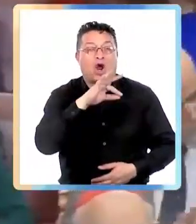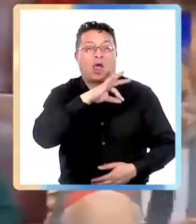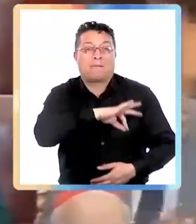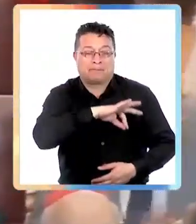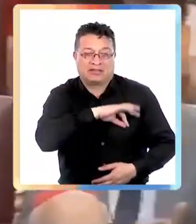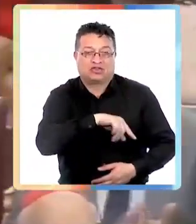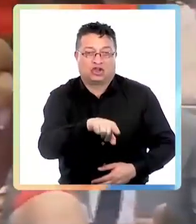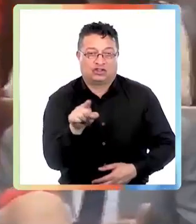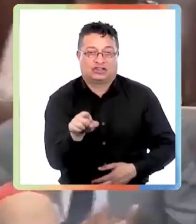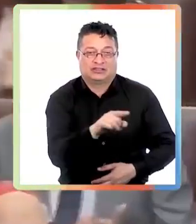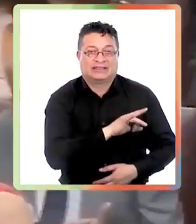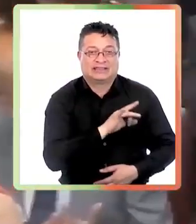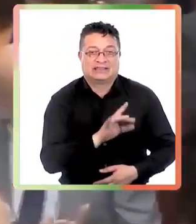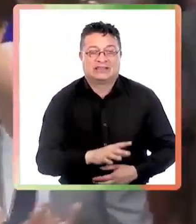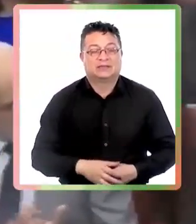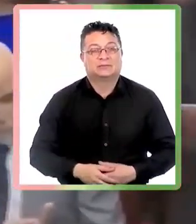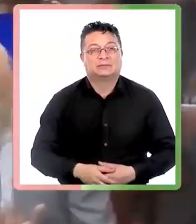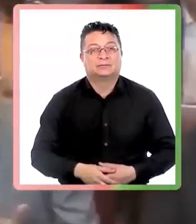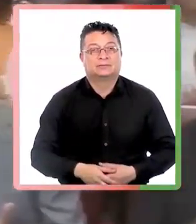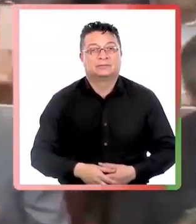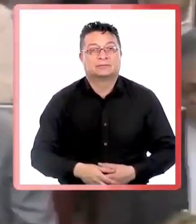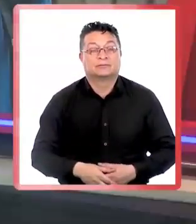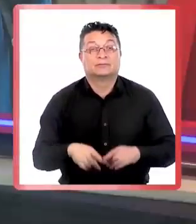por mejorar las pensiones en Chile.